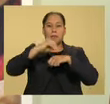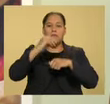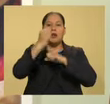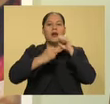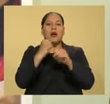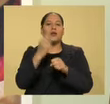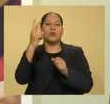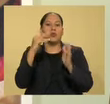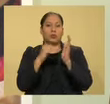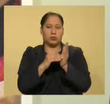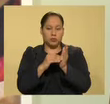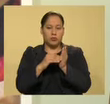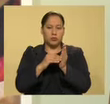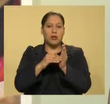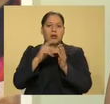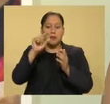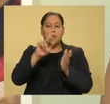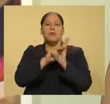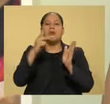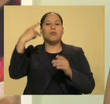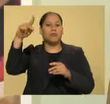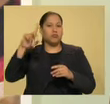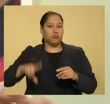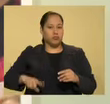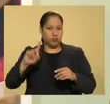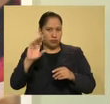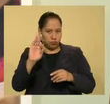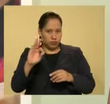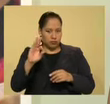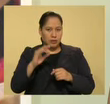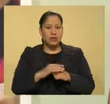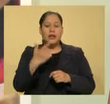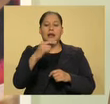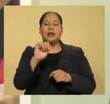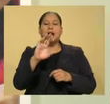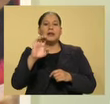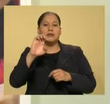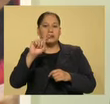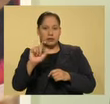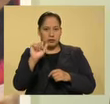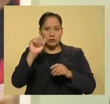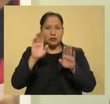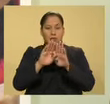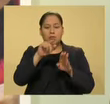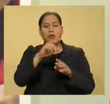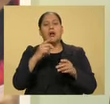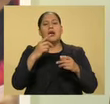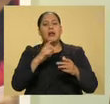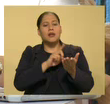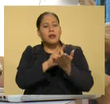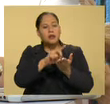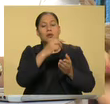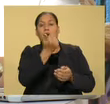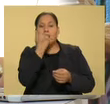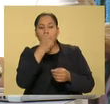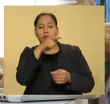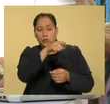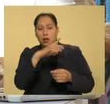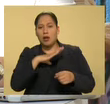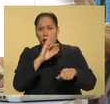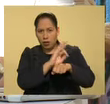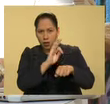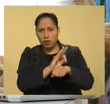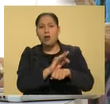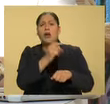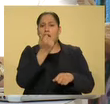es relativamente nueva. Okay. Vamos a hablar de los derechos que tienen los educandos, pero sí hay que aclarar, no nada más tienen